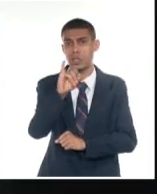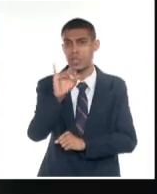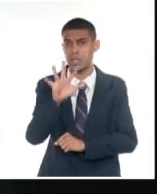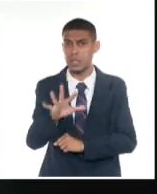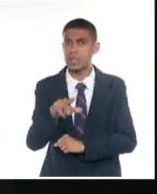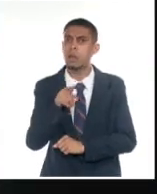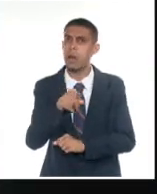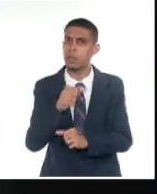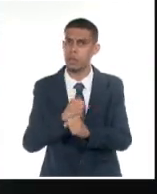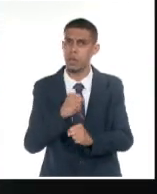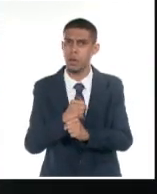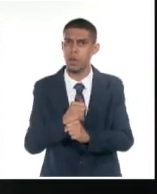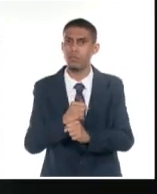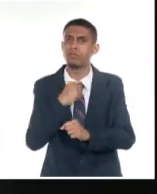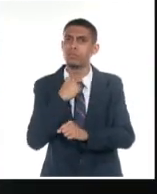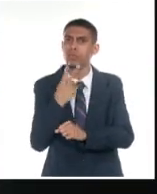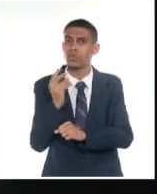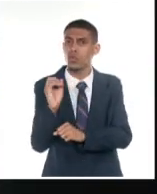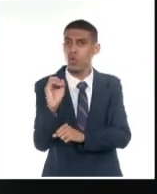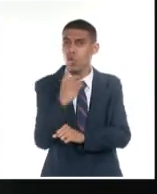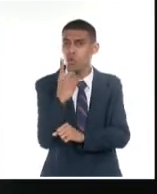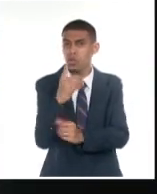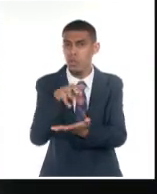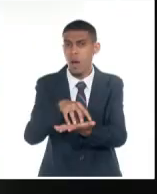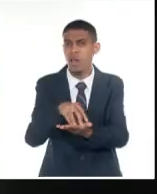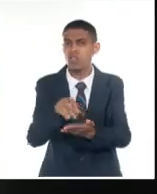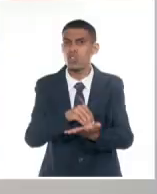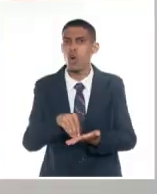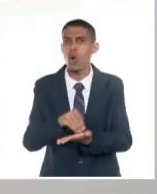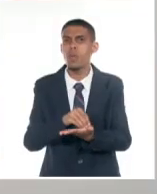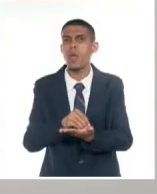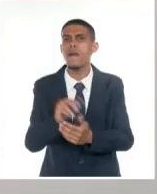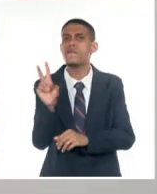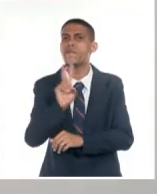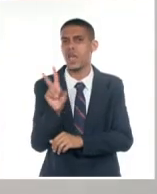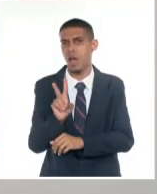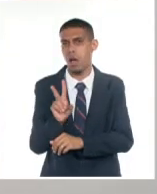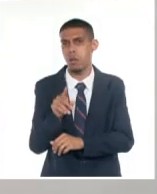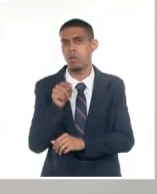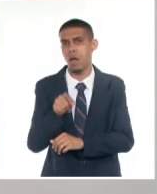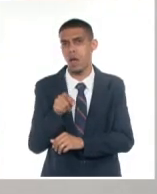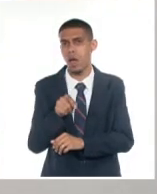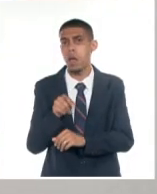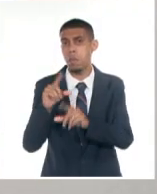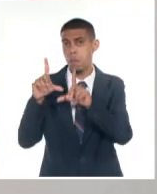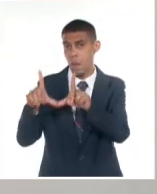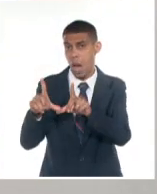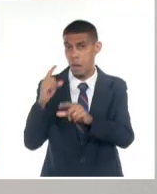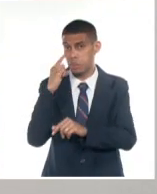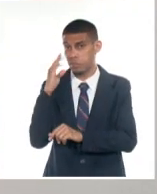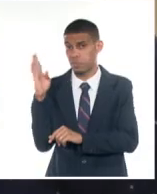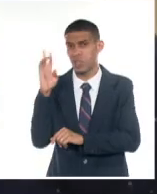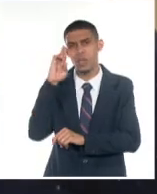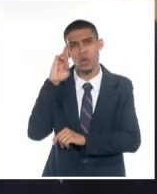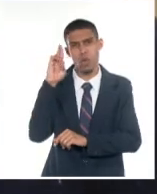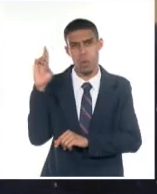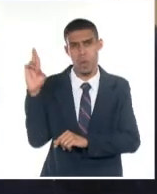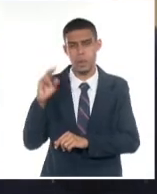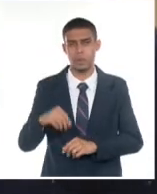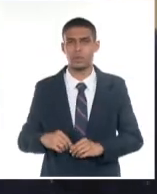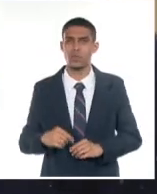última vez en el entonces Liceum del Vedado, donde hoy existe una tarja en su honor. Estoy muy feliz de que